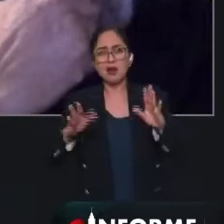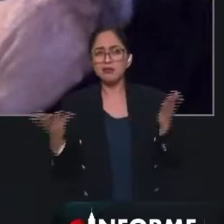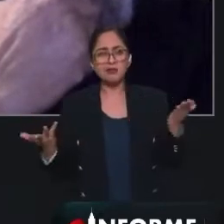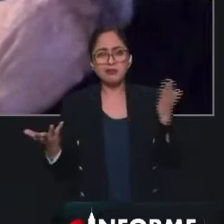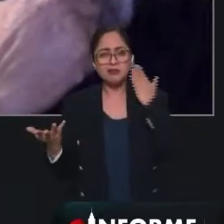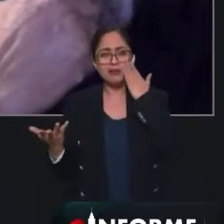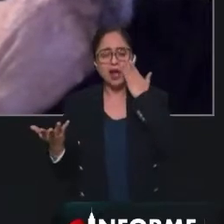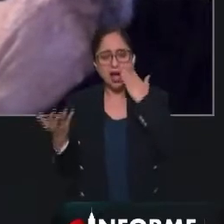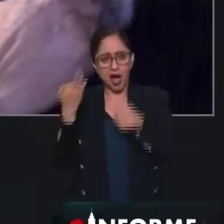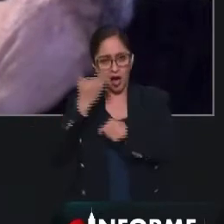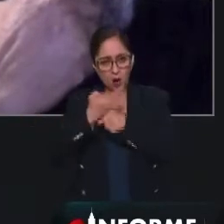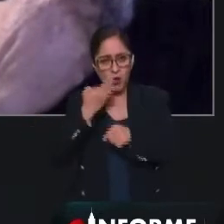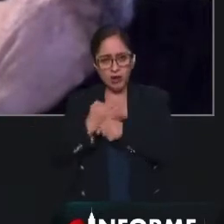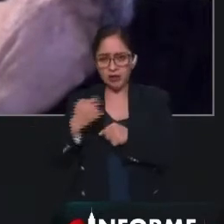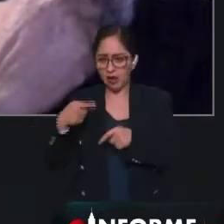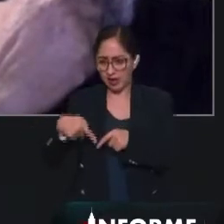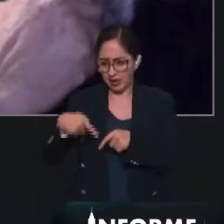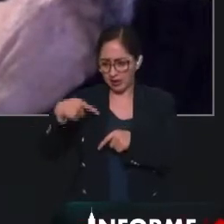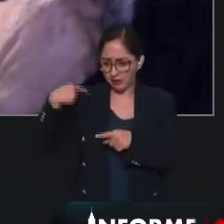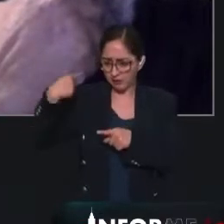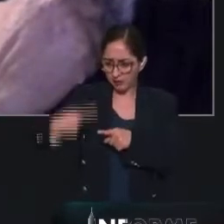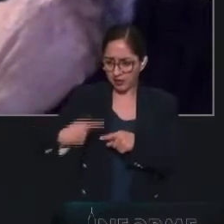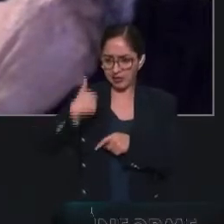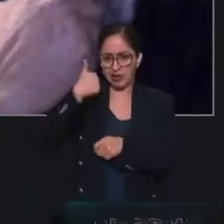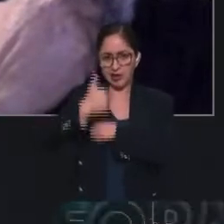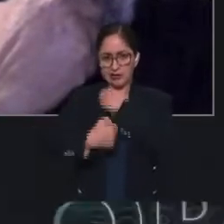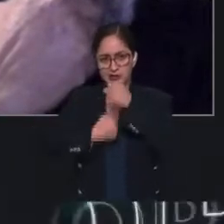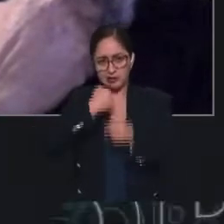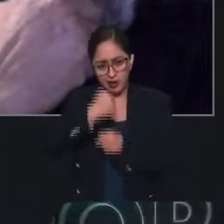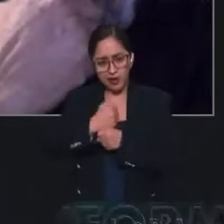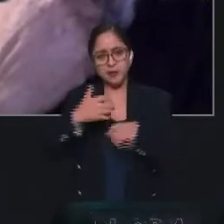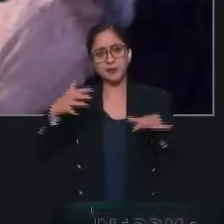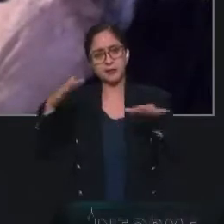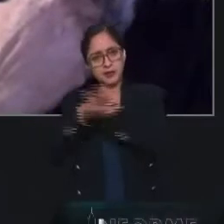a través de este sexenio se fortaleció, hubo